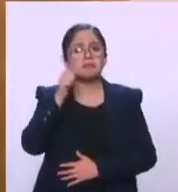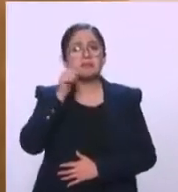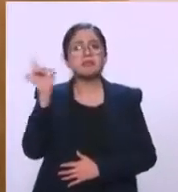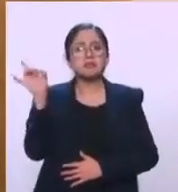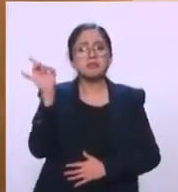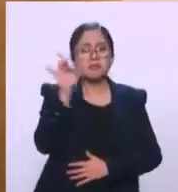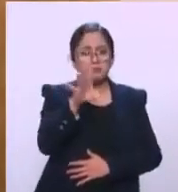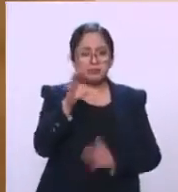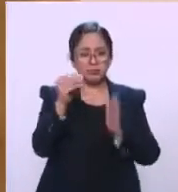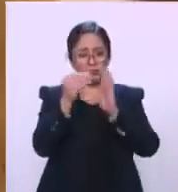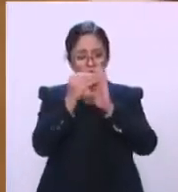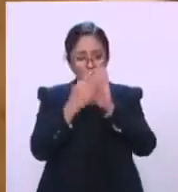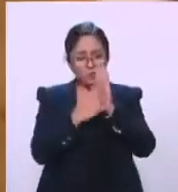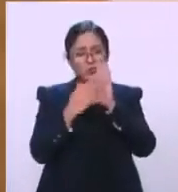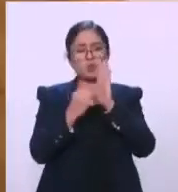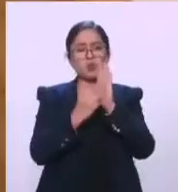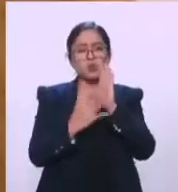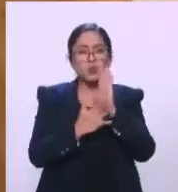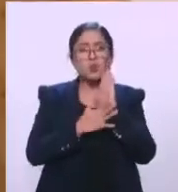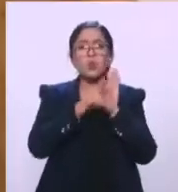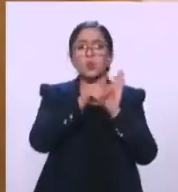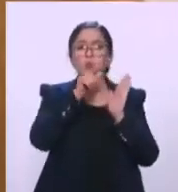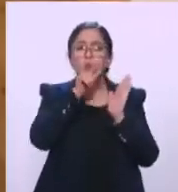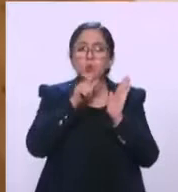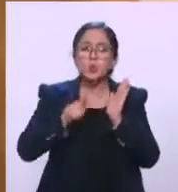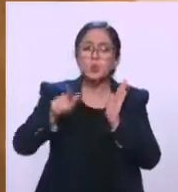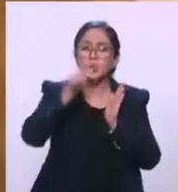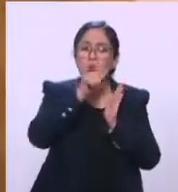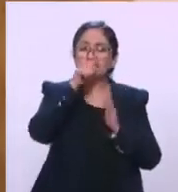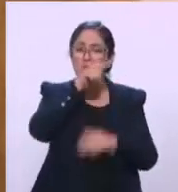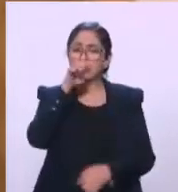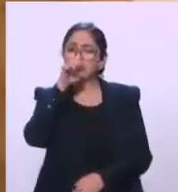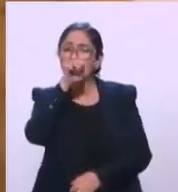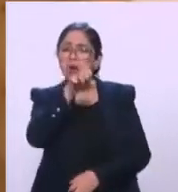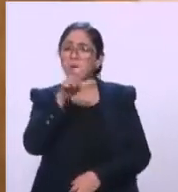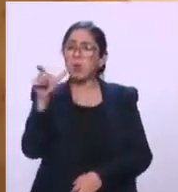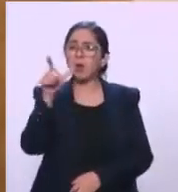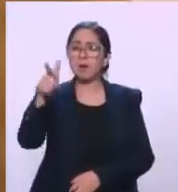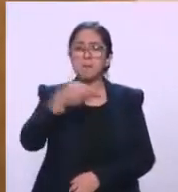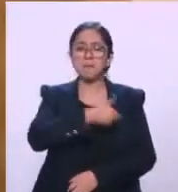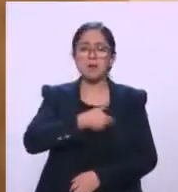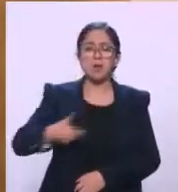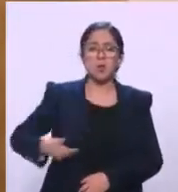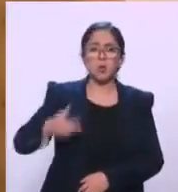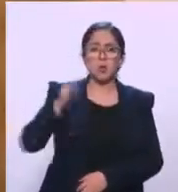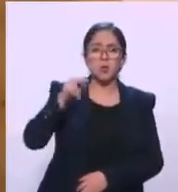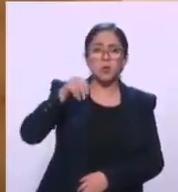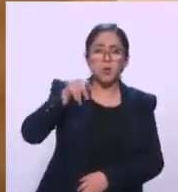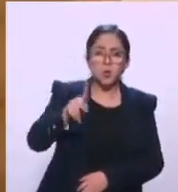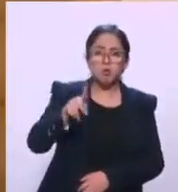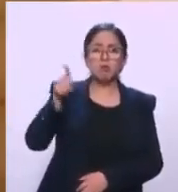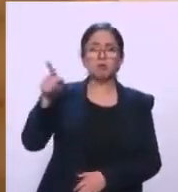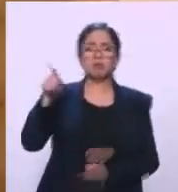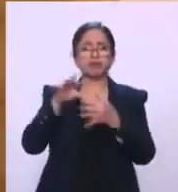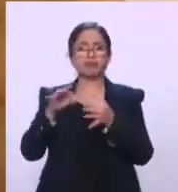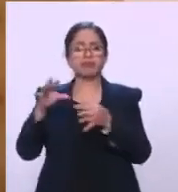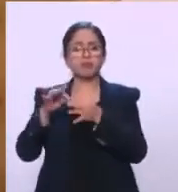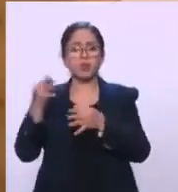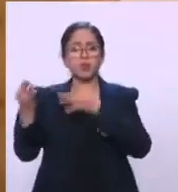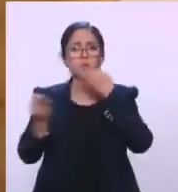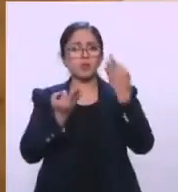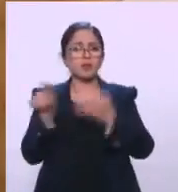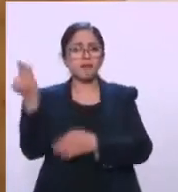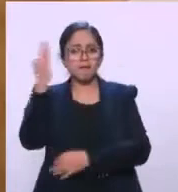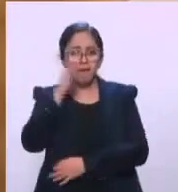de etiquetar tweets engañosos, cuando el presidente Trump pues dice fake news institucionales, pues finalmente Twitter hace